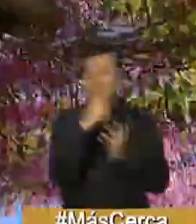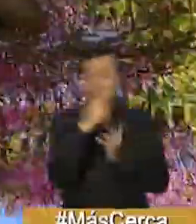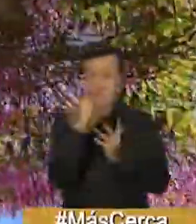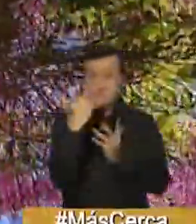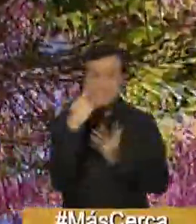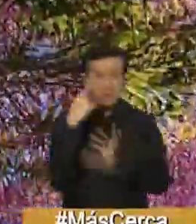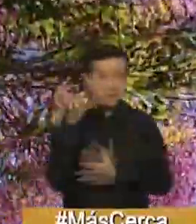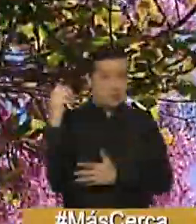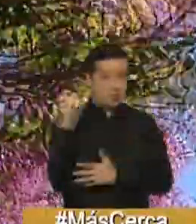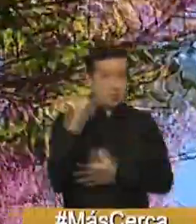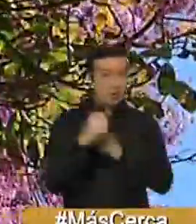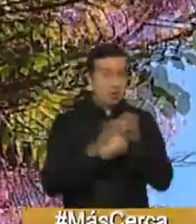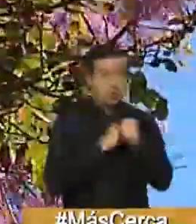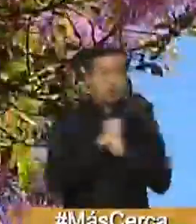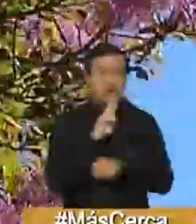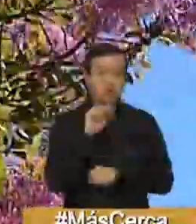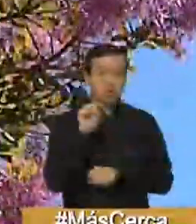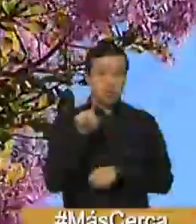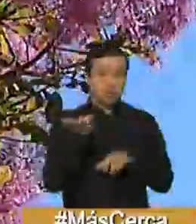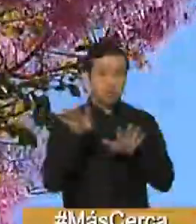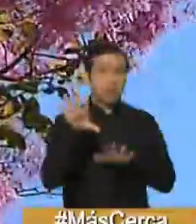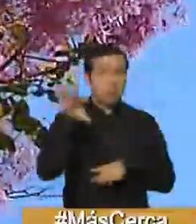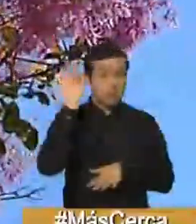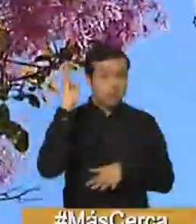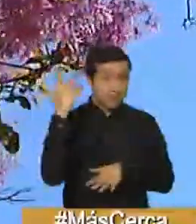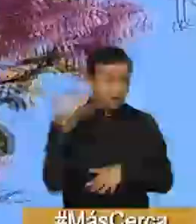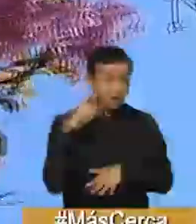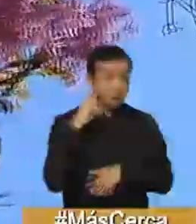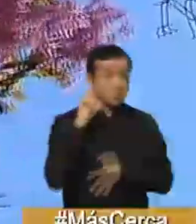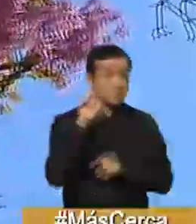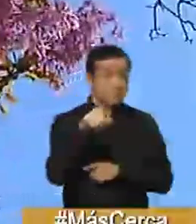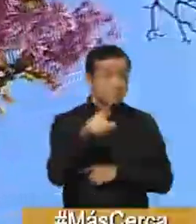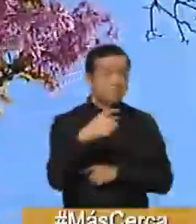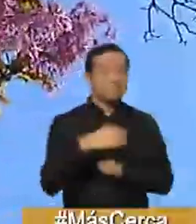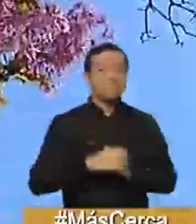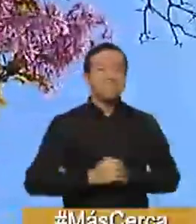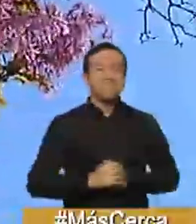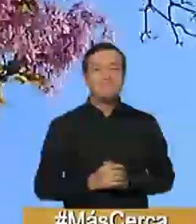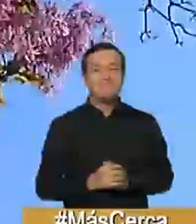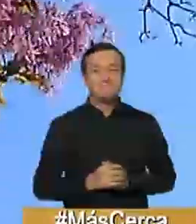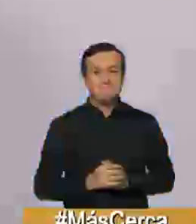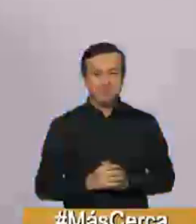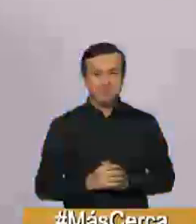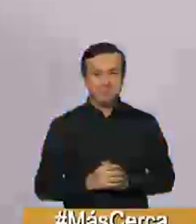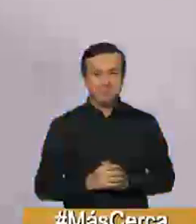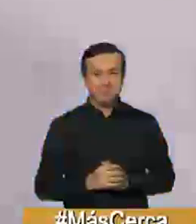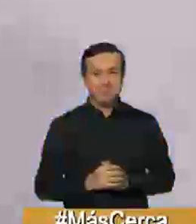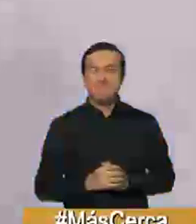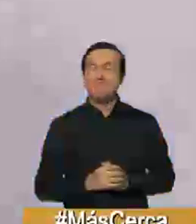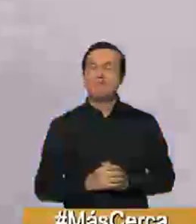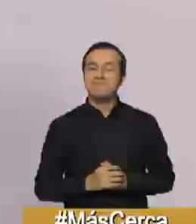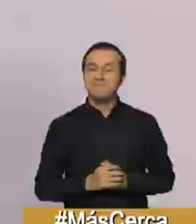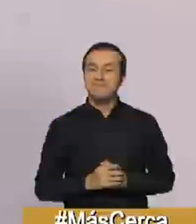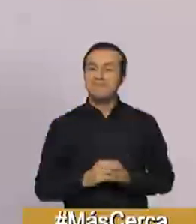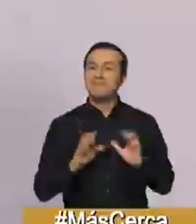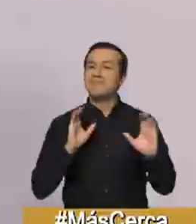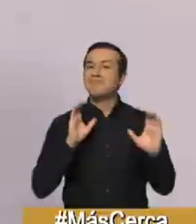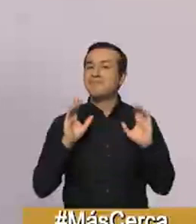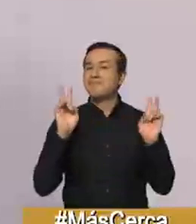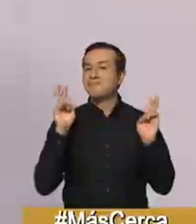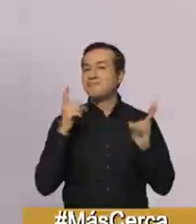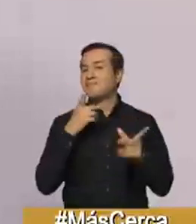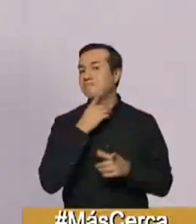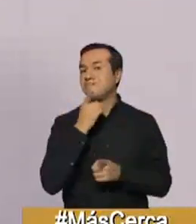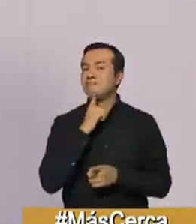de su Rey Arupo 2019? Marielena Vaca, Medios Públicos. Bueno, para hablar de este tema tenemos el